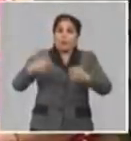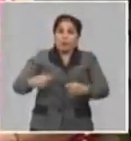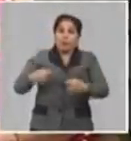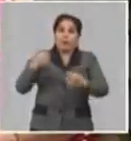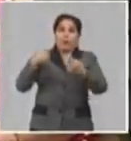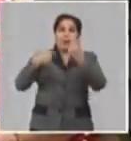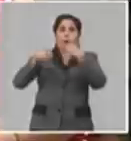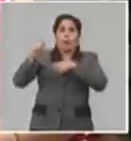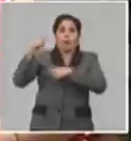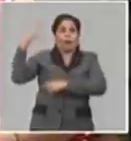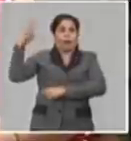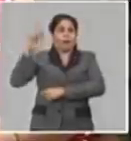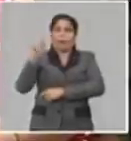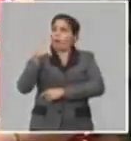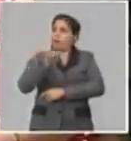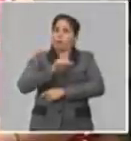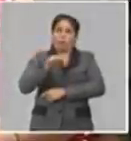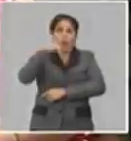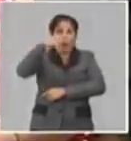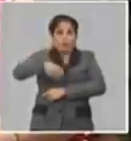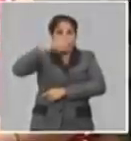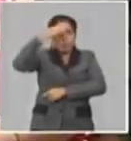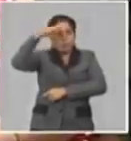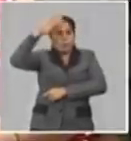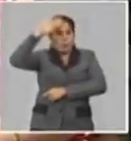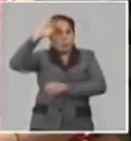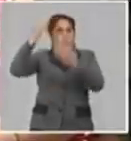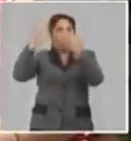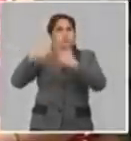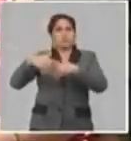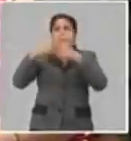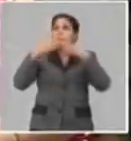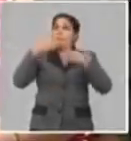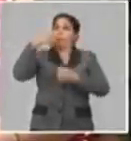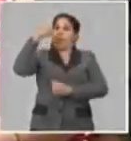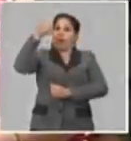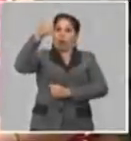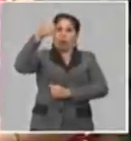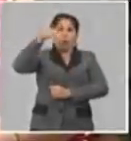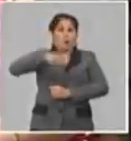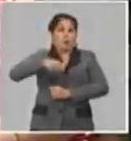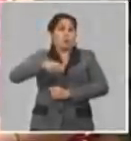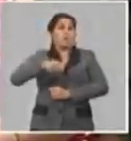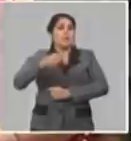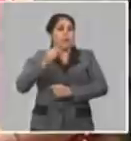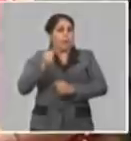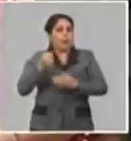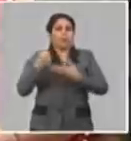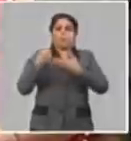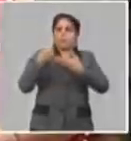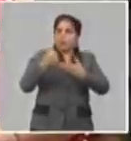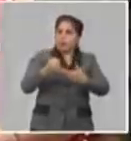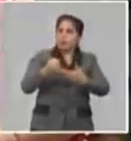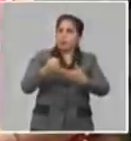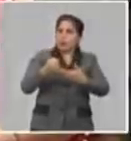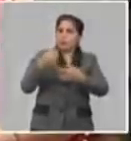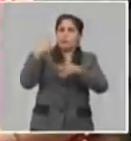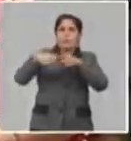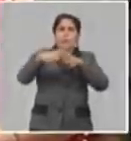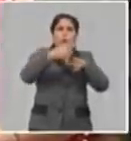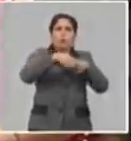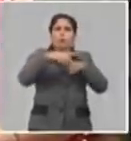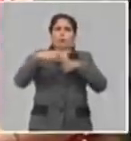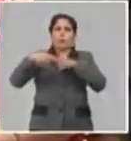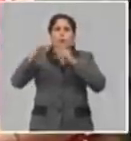participación de los productos nacionales que sean competitivos y que además ayuden a movilizar el resto de